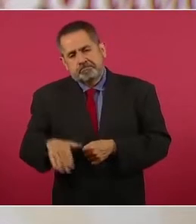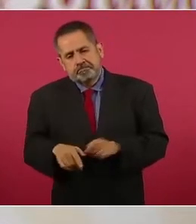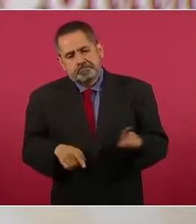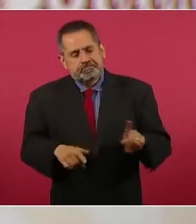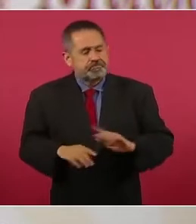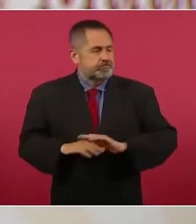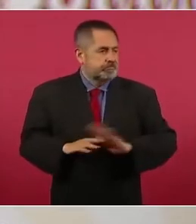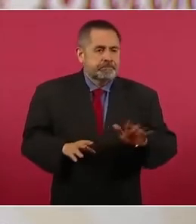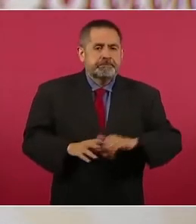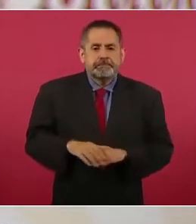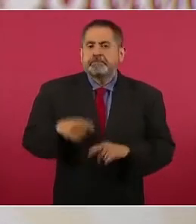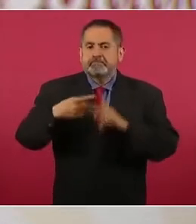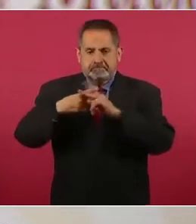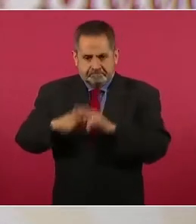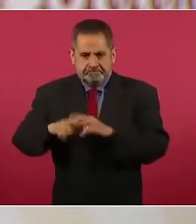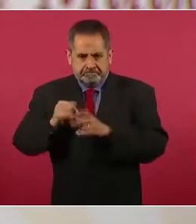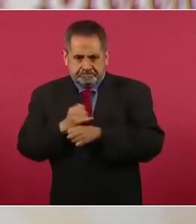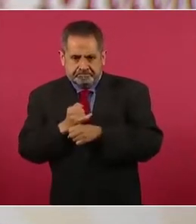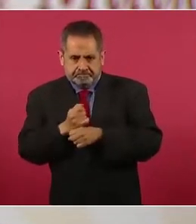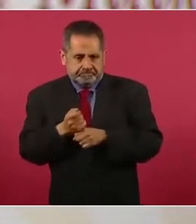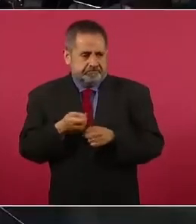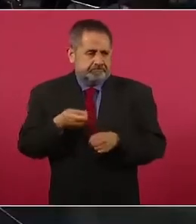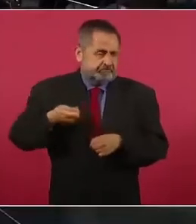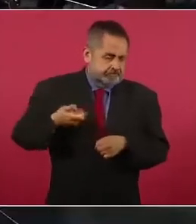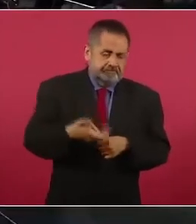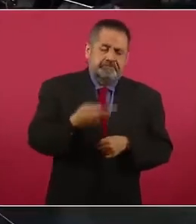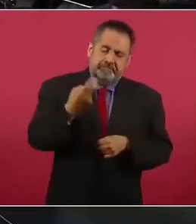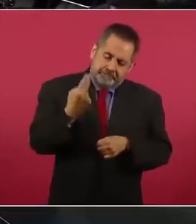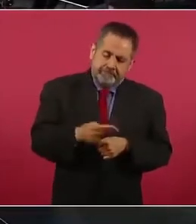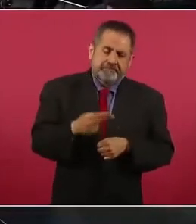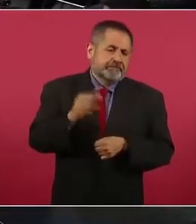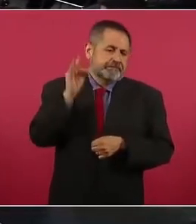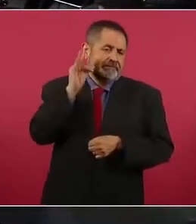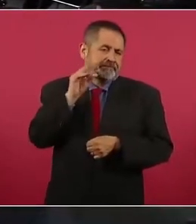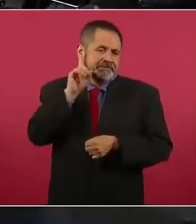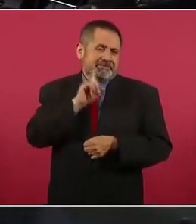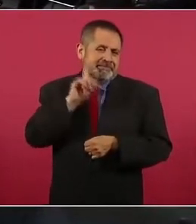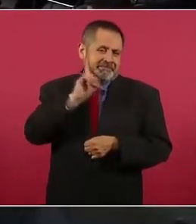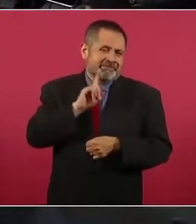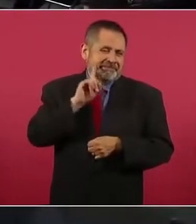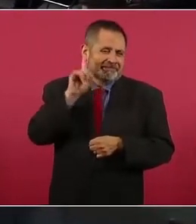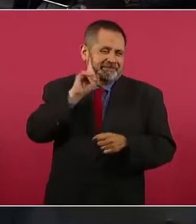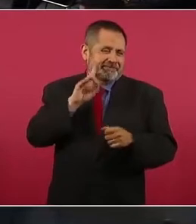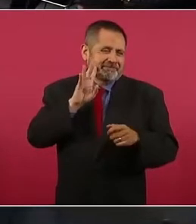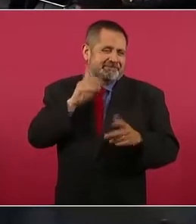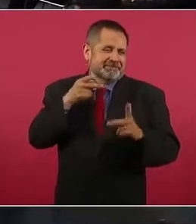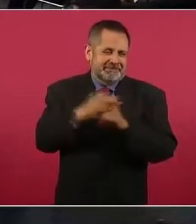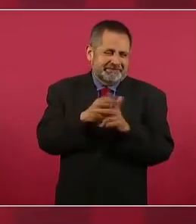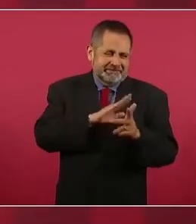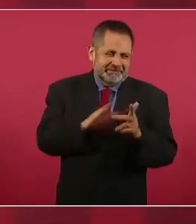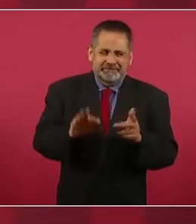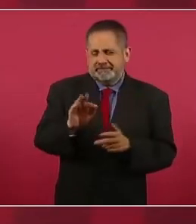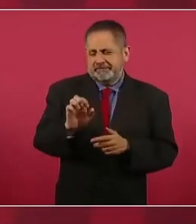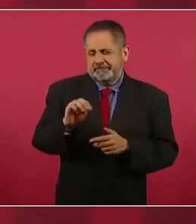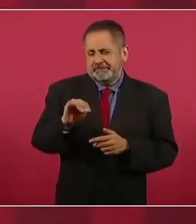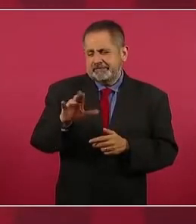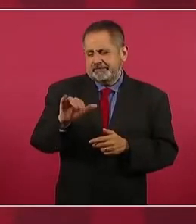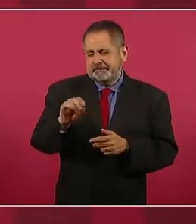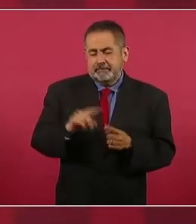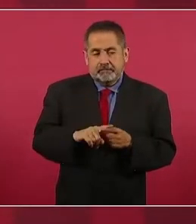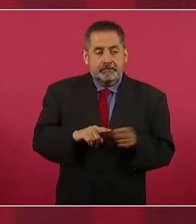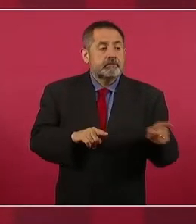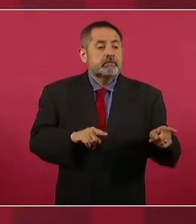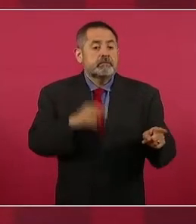A partir de ahí se abre la carpeta de feminicidio y el día de ayer compareció en calidad de testigo Sergio Ismael